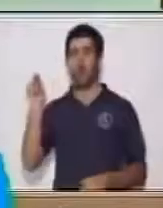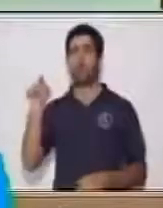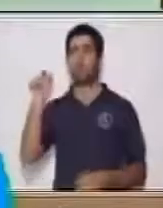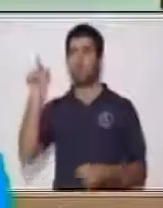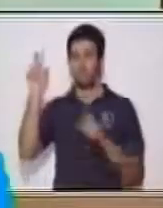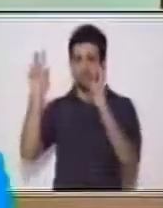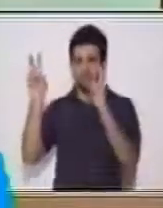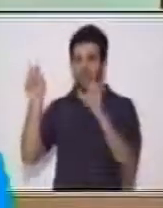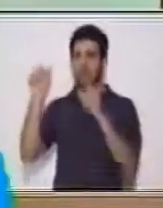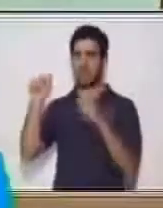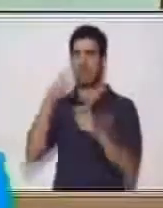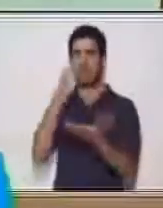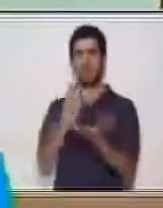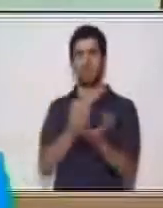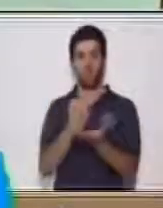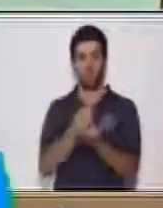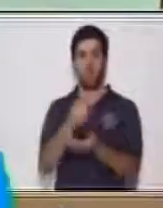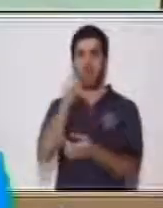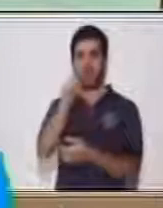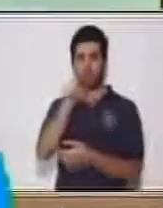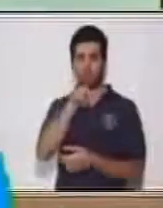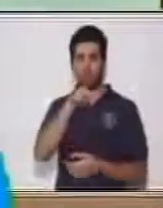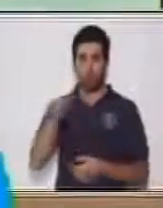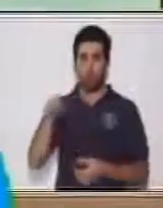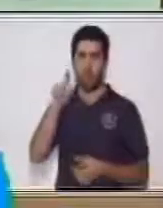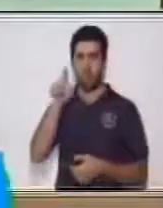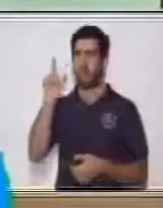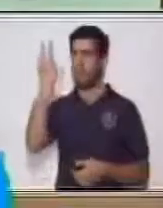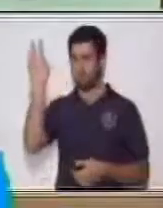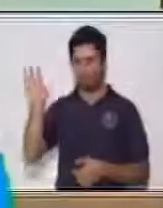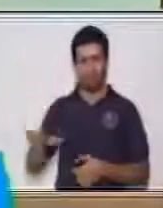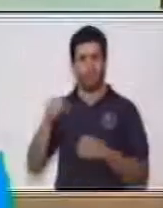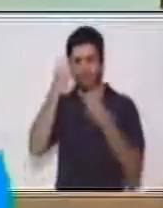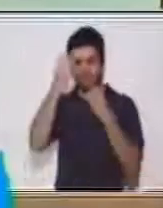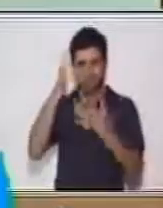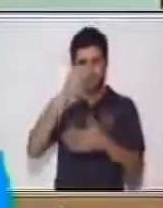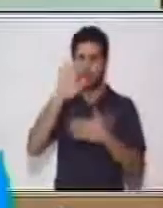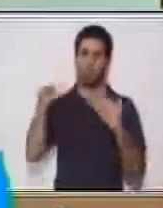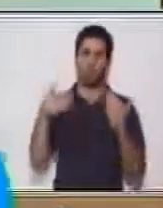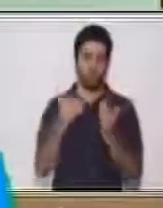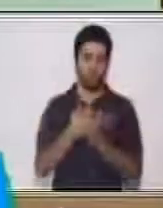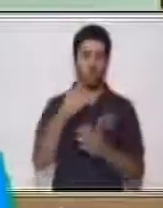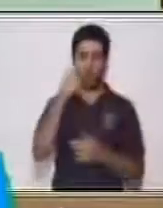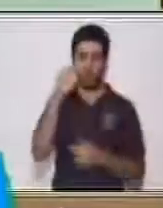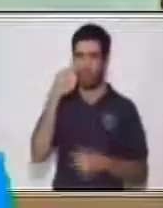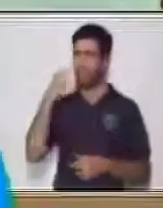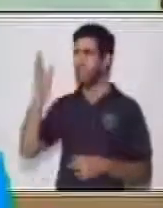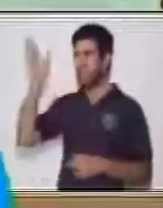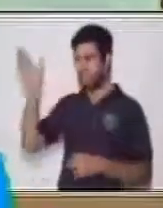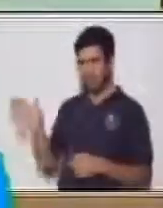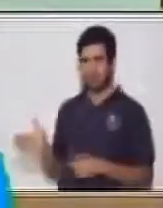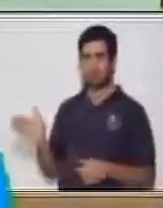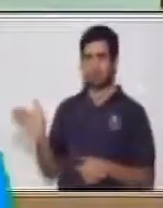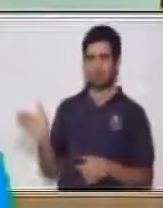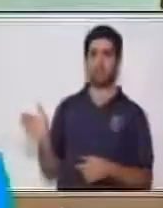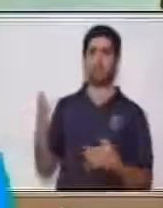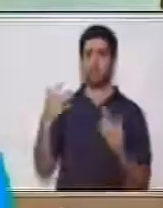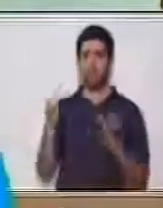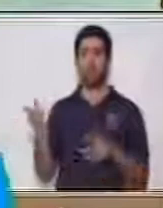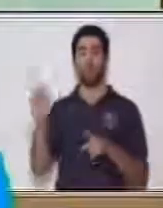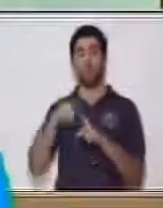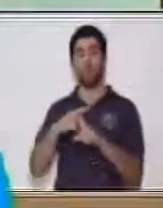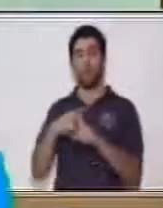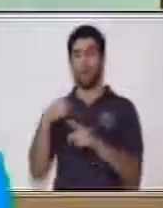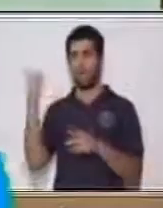de la escuela, el tema, tu nombre y tu clave y fecha. Es importante que escribas todos tus datos para que cuando lo entregues